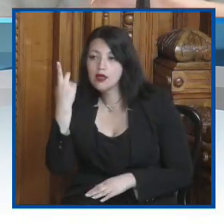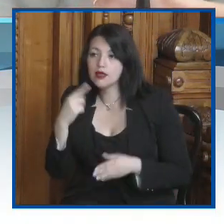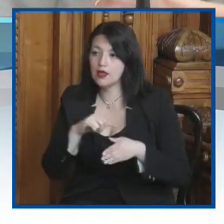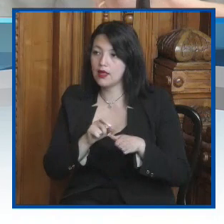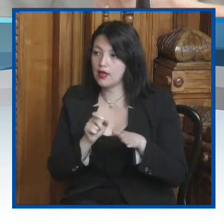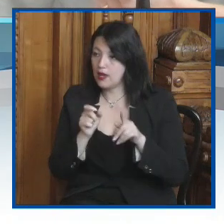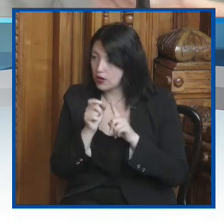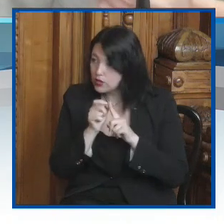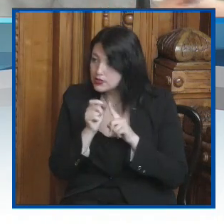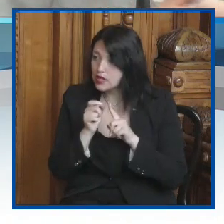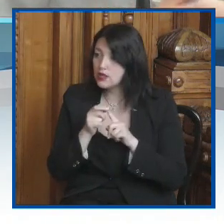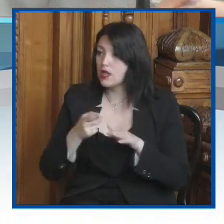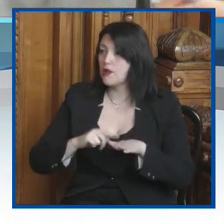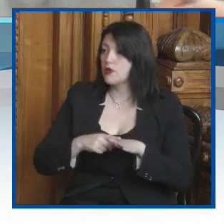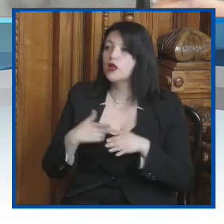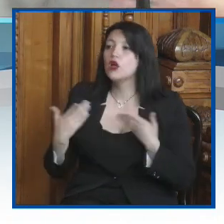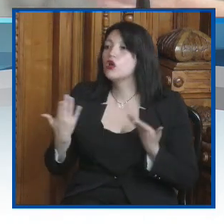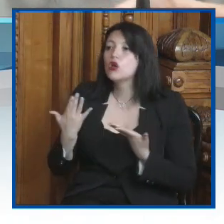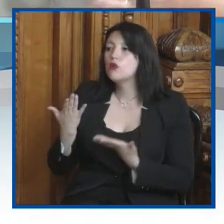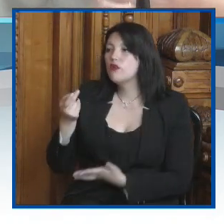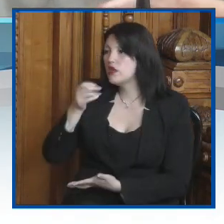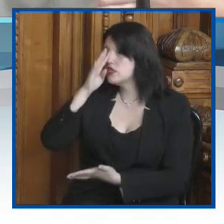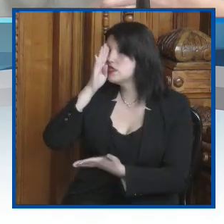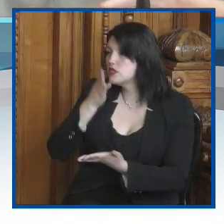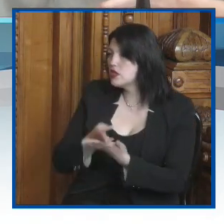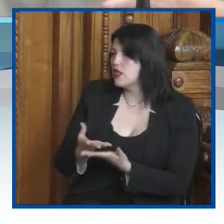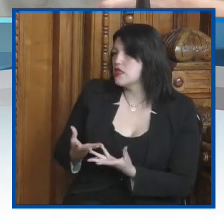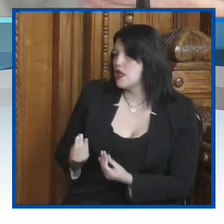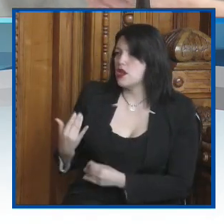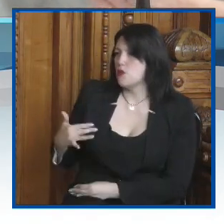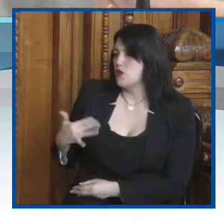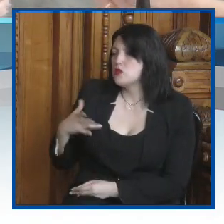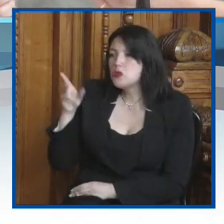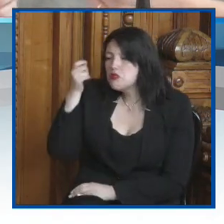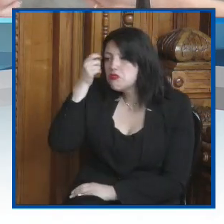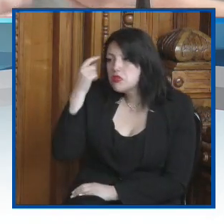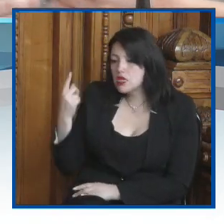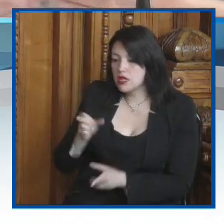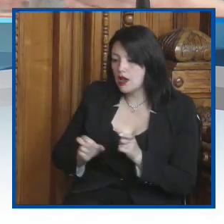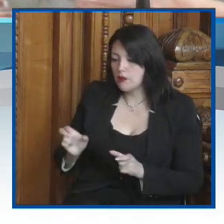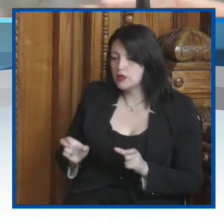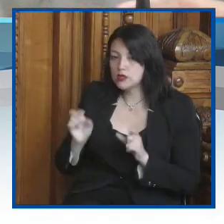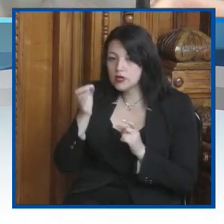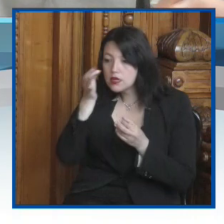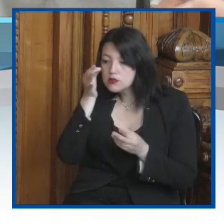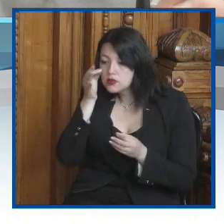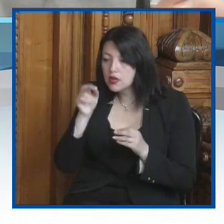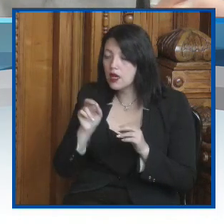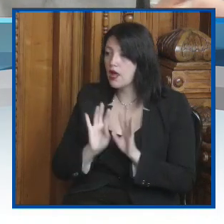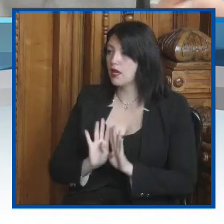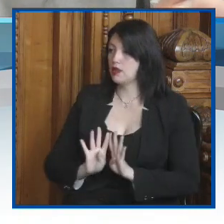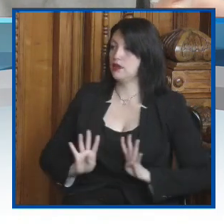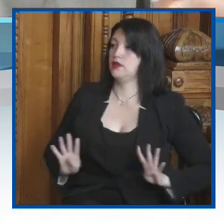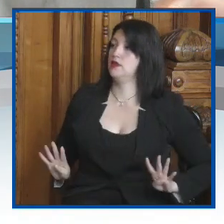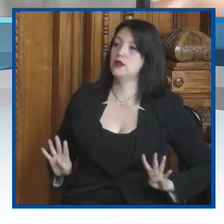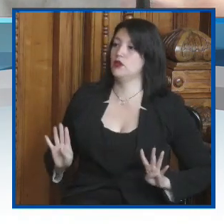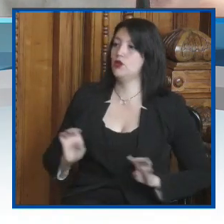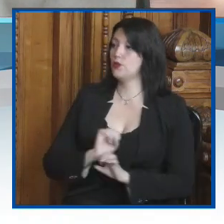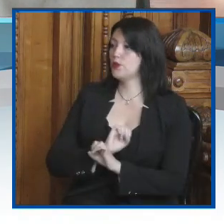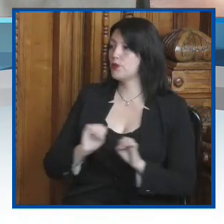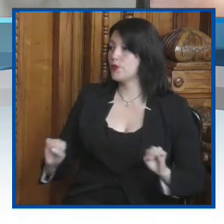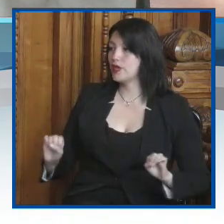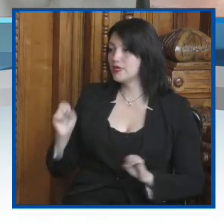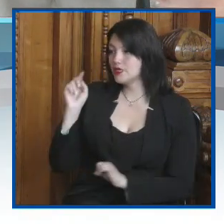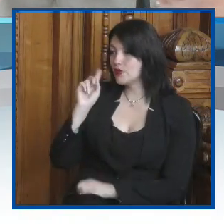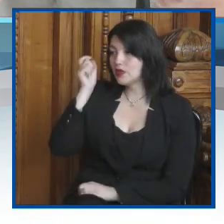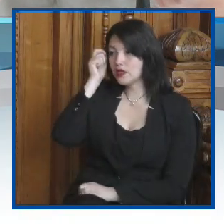la pregunta y demás, ¿cómo va a tomar una decisión tan importante que va a zanjar el destino de una persona?